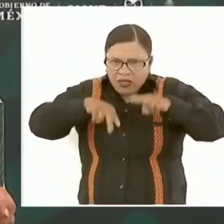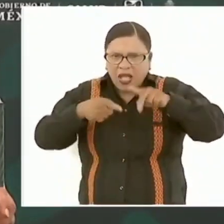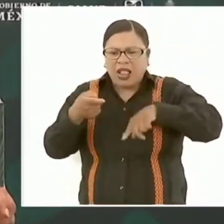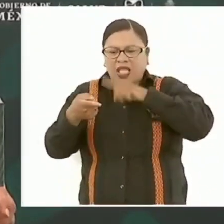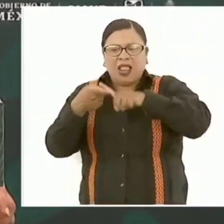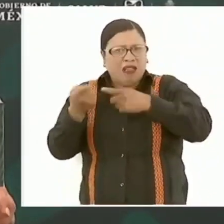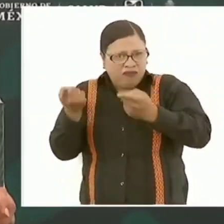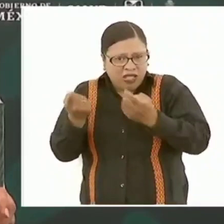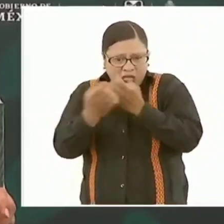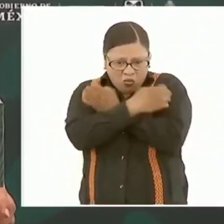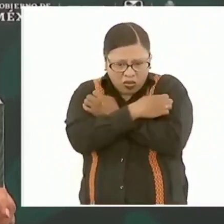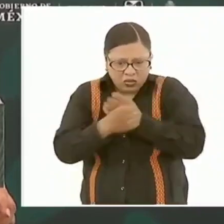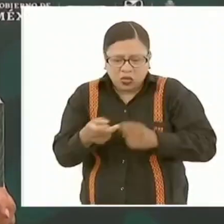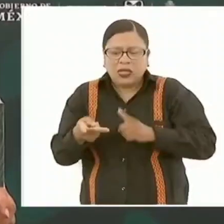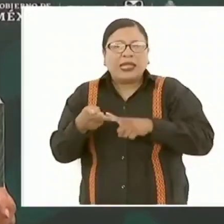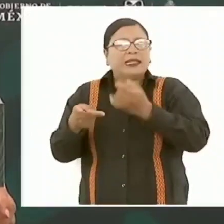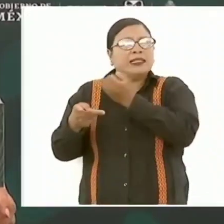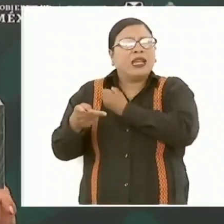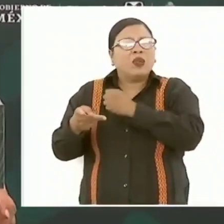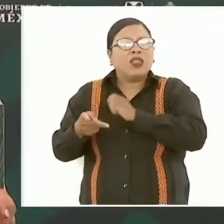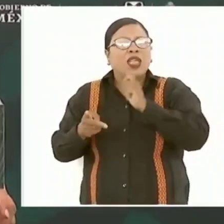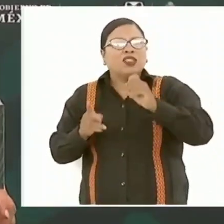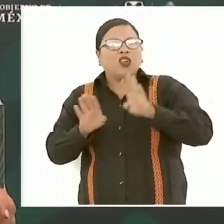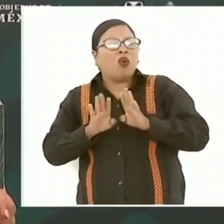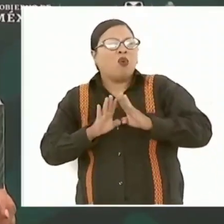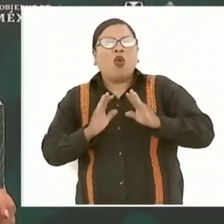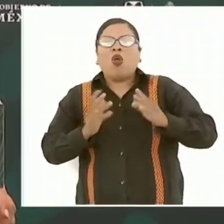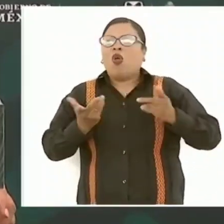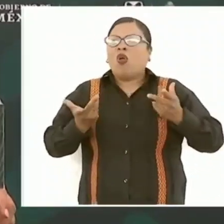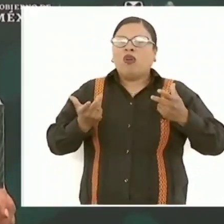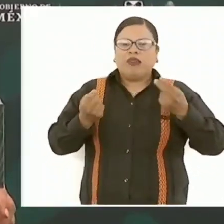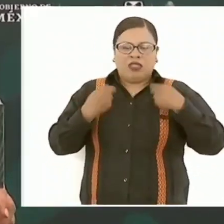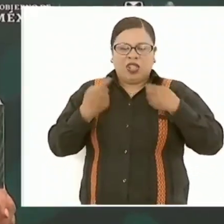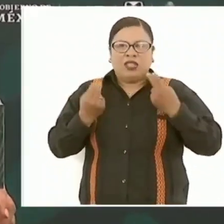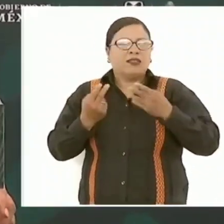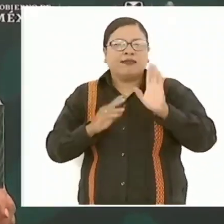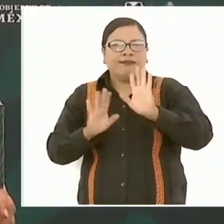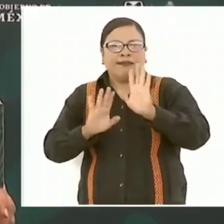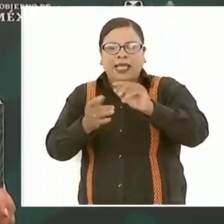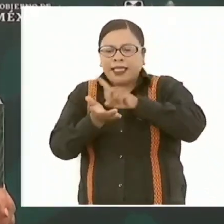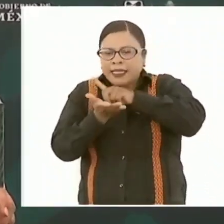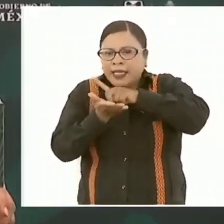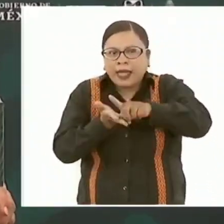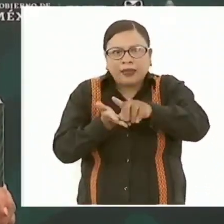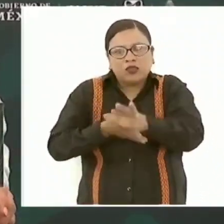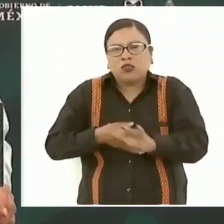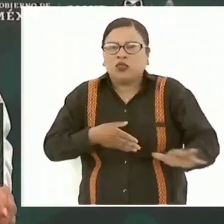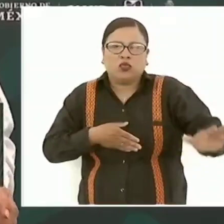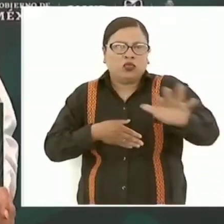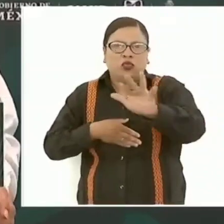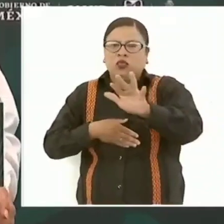salud, no son privilegios, son derechos del pueblo. Entonces,